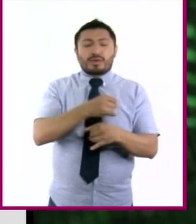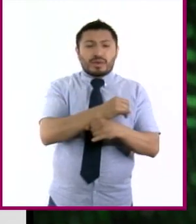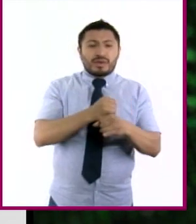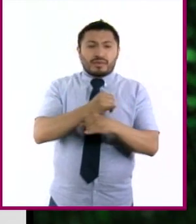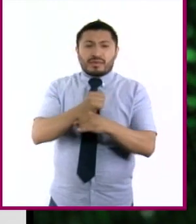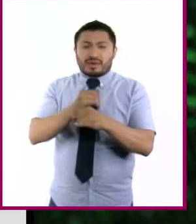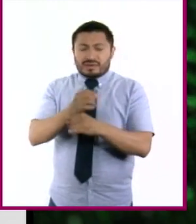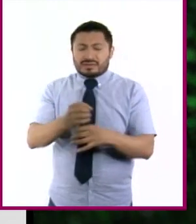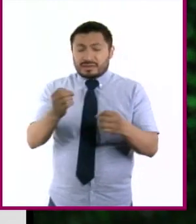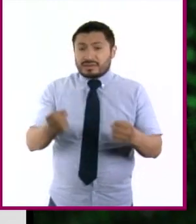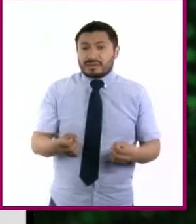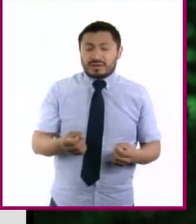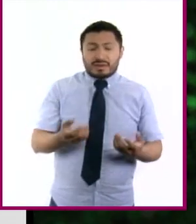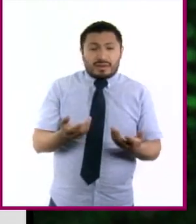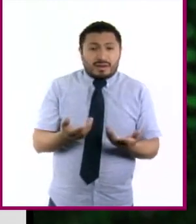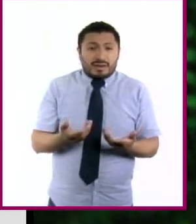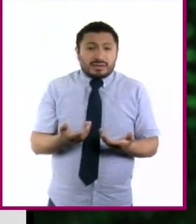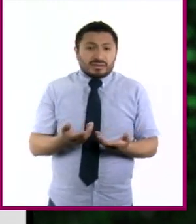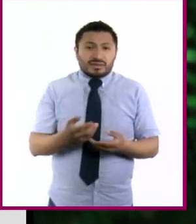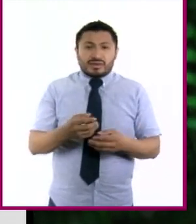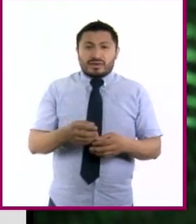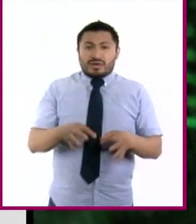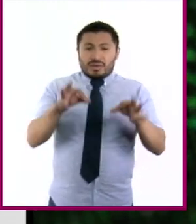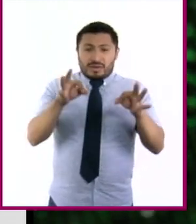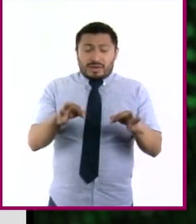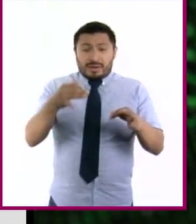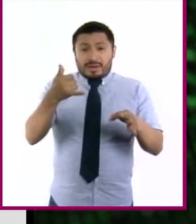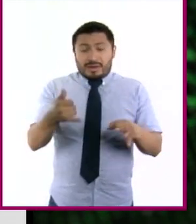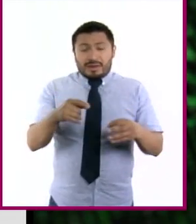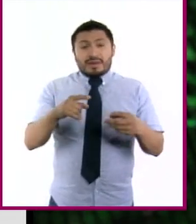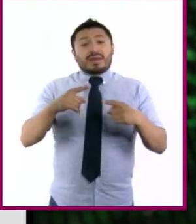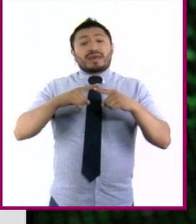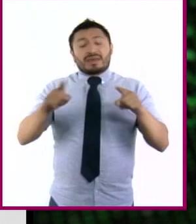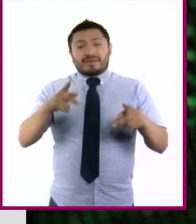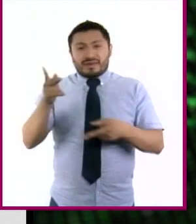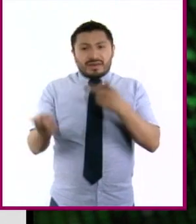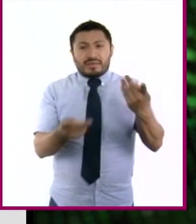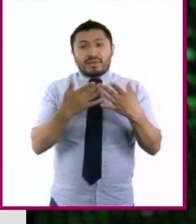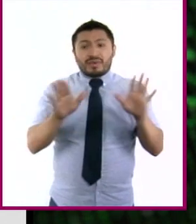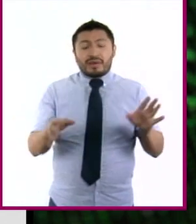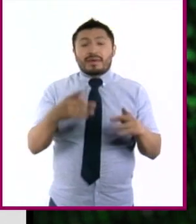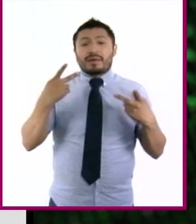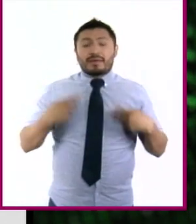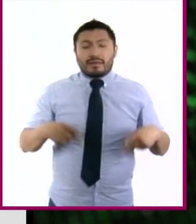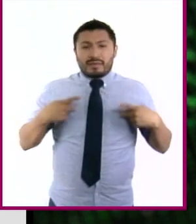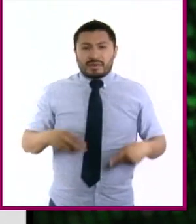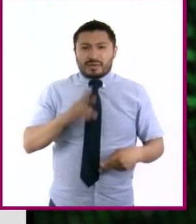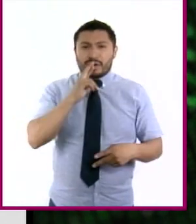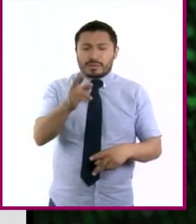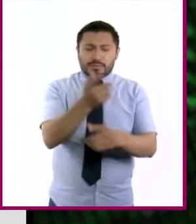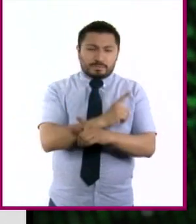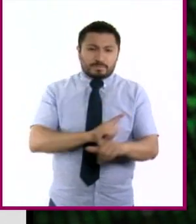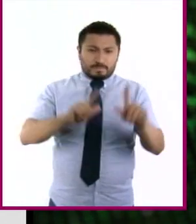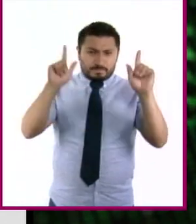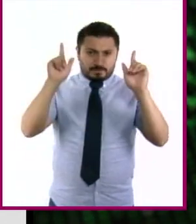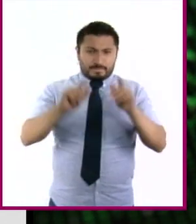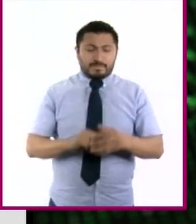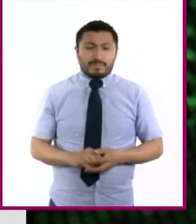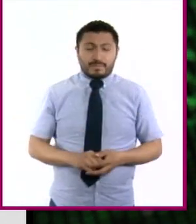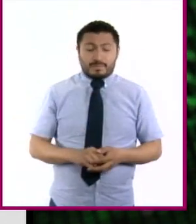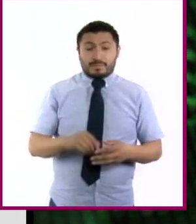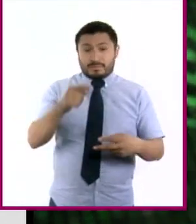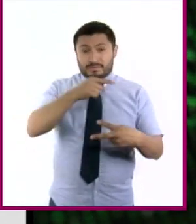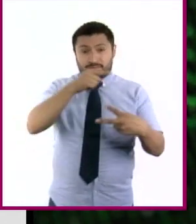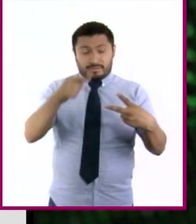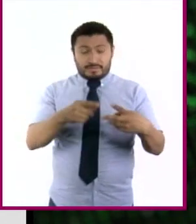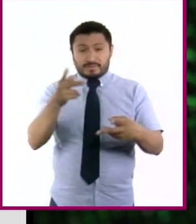de carácter cuantitativo, y las preguntas abiertas, en donde la persona libremente puede contestar. Estas